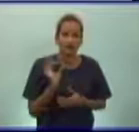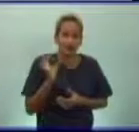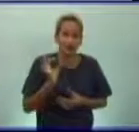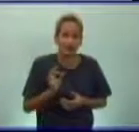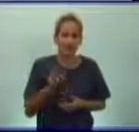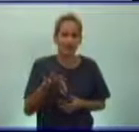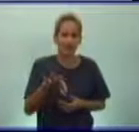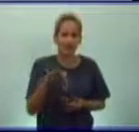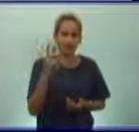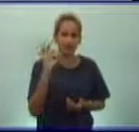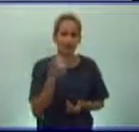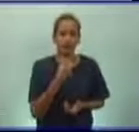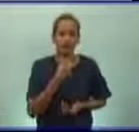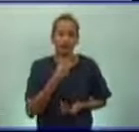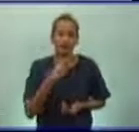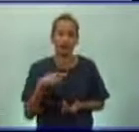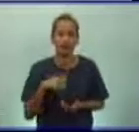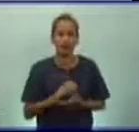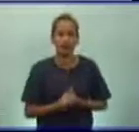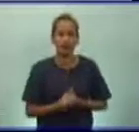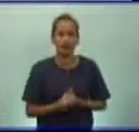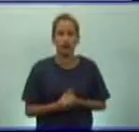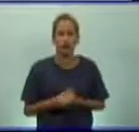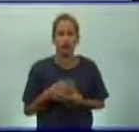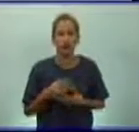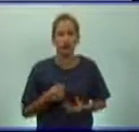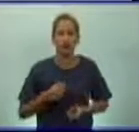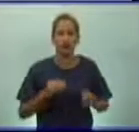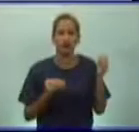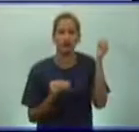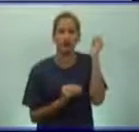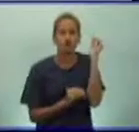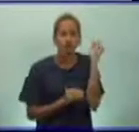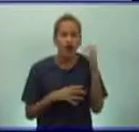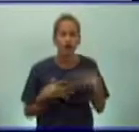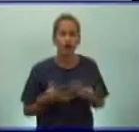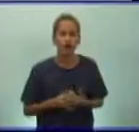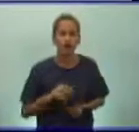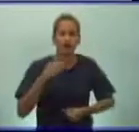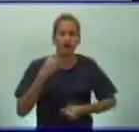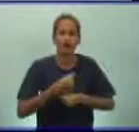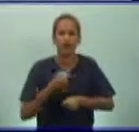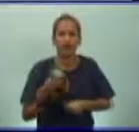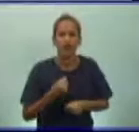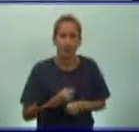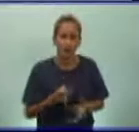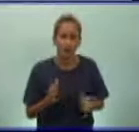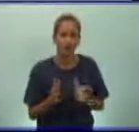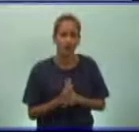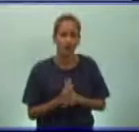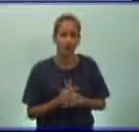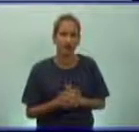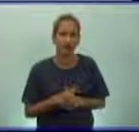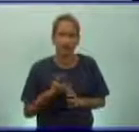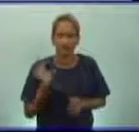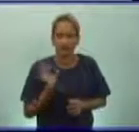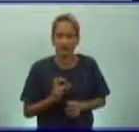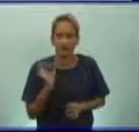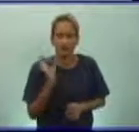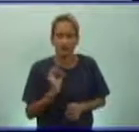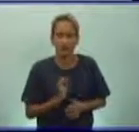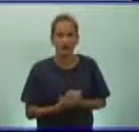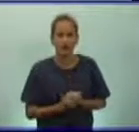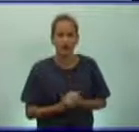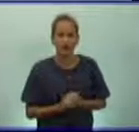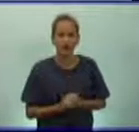por ejemplo, dedicada, esforzada, trabajadora, eficiente, entre